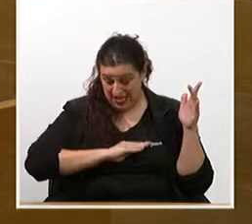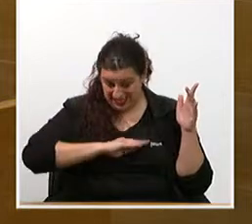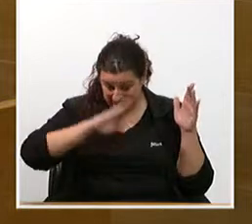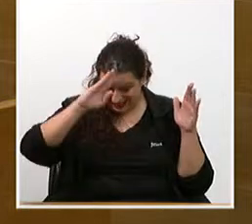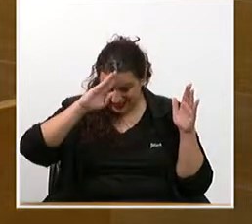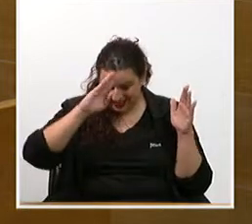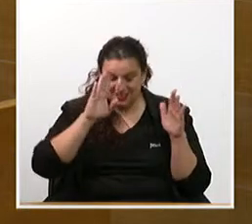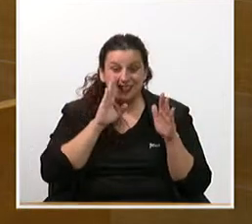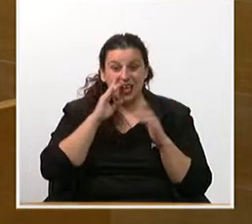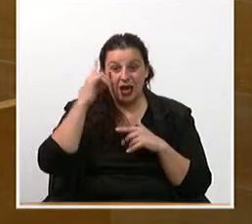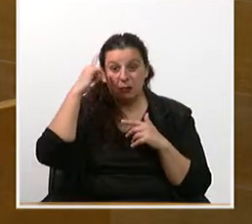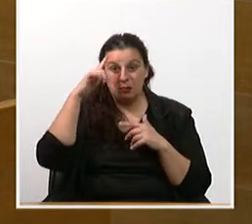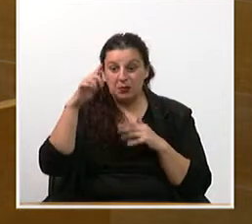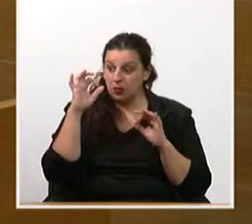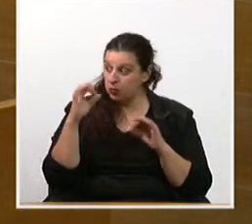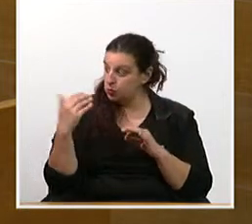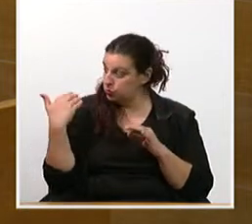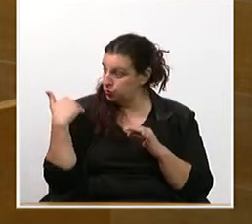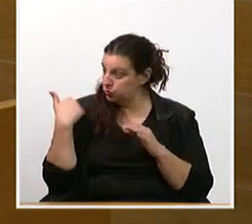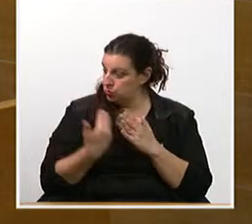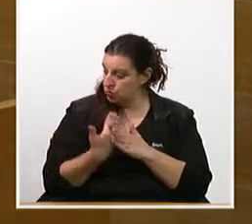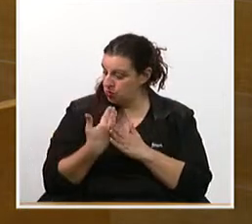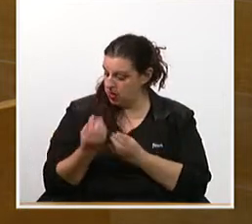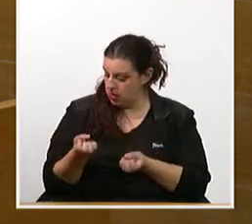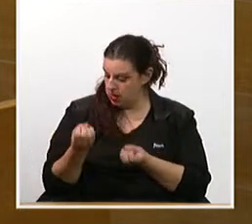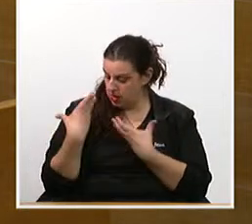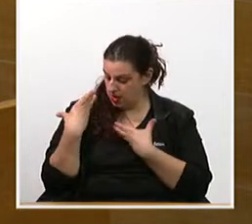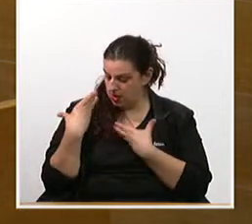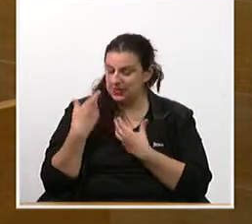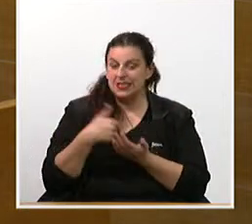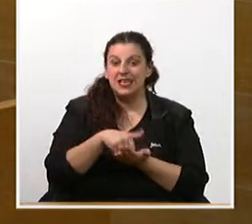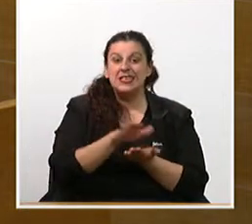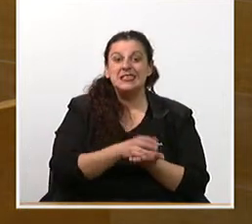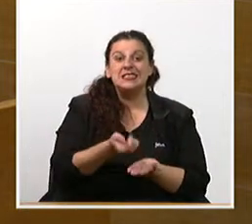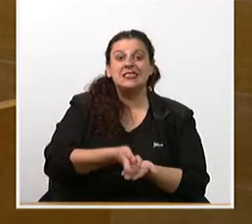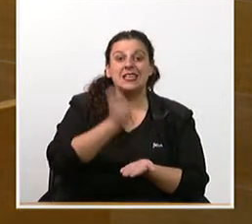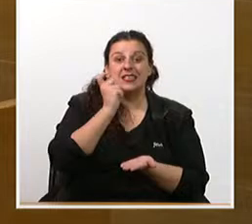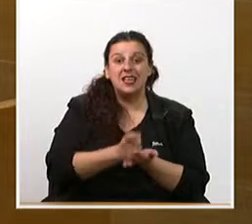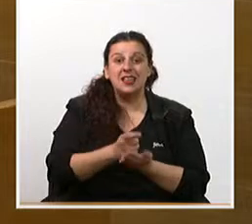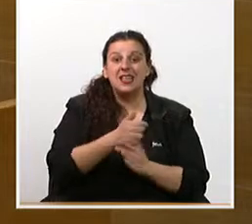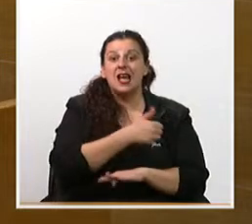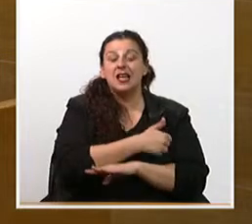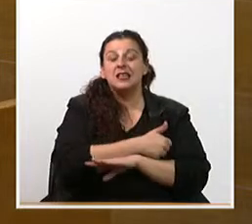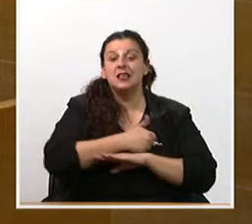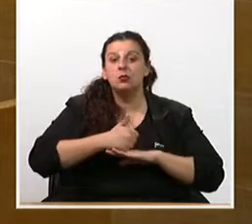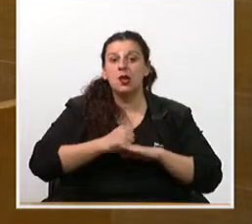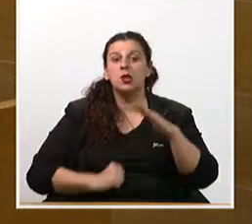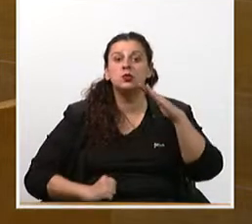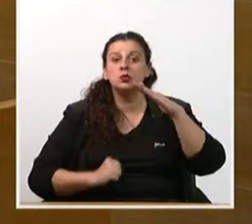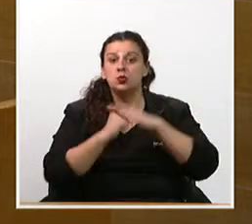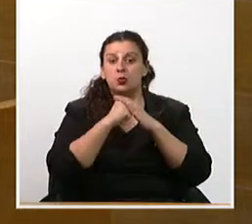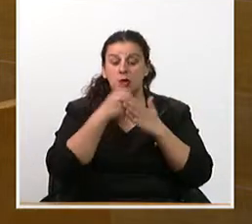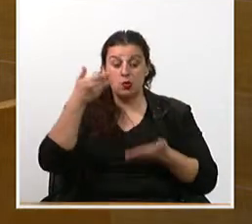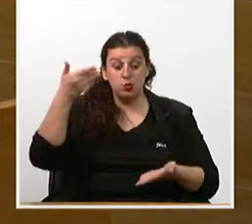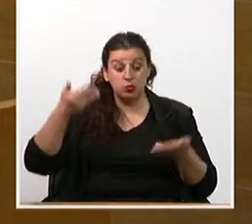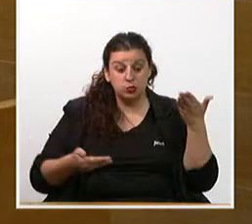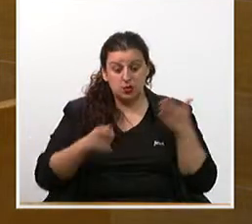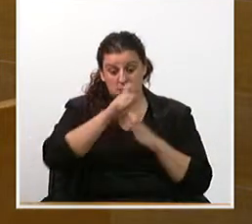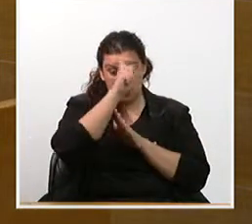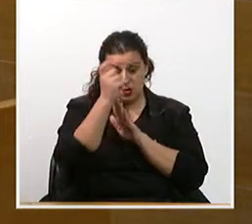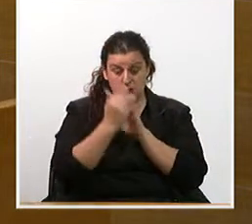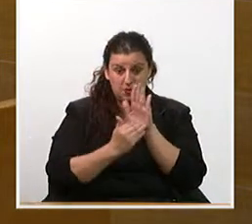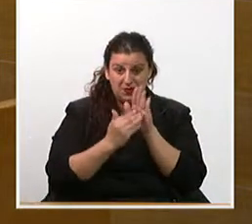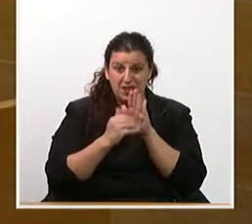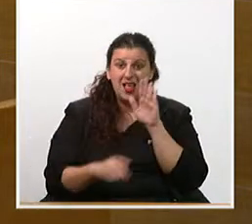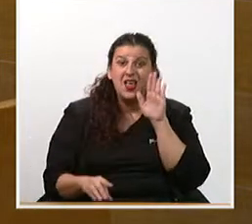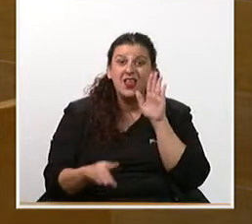ya conocíamos hace tan solo unos días conocíamos la sentencia del tribunal superior de justicia de la comunidad valenciana sobre el decreto